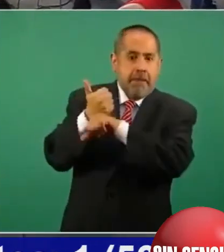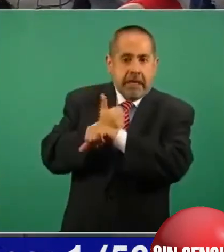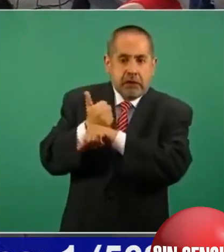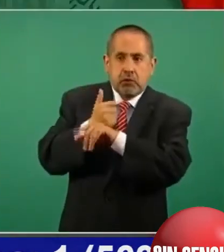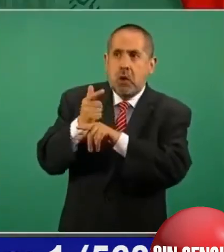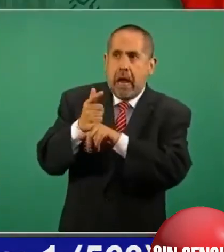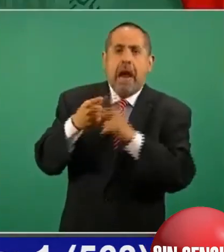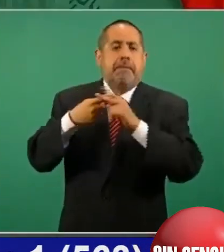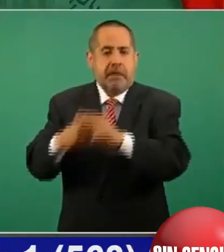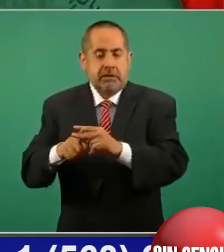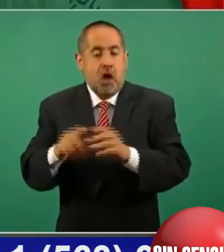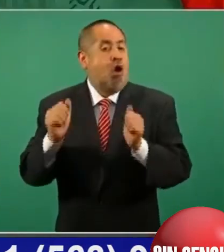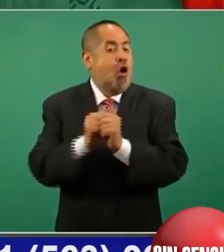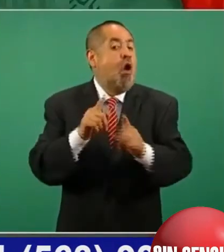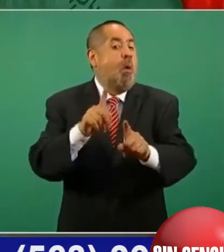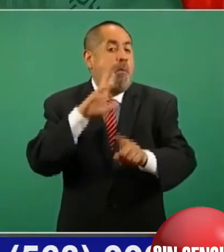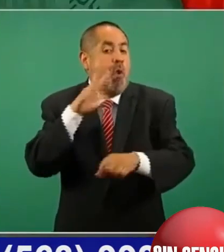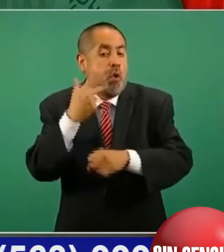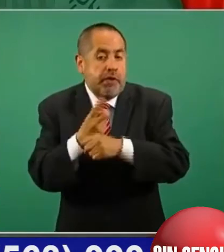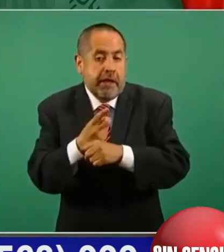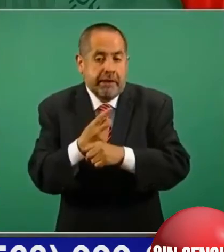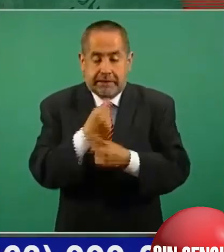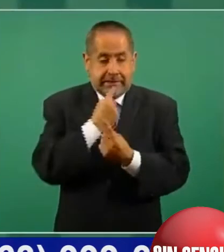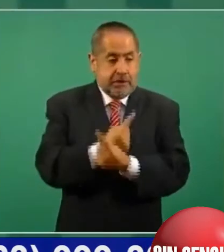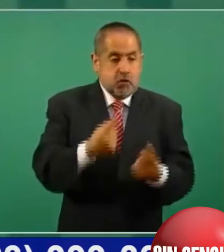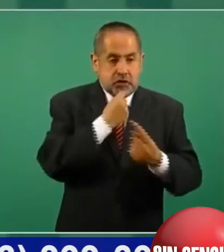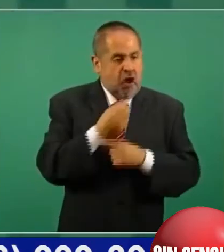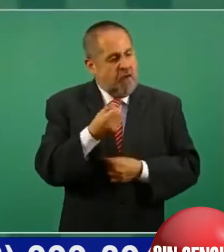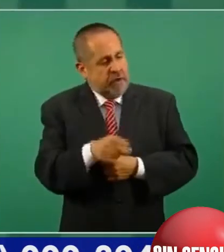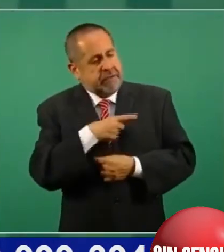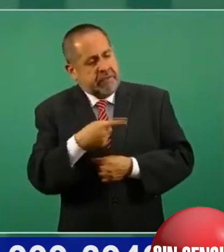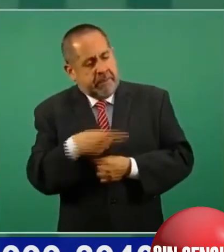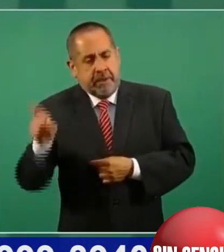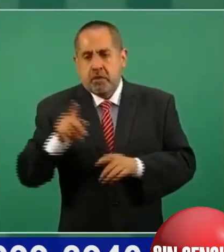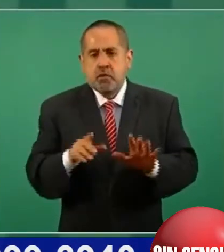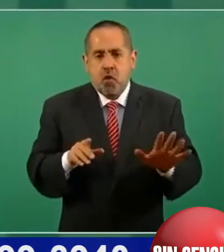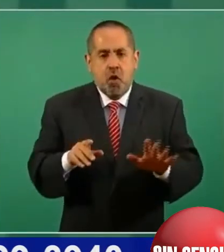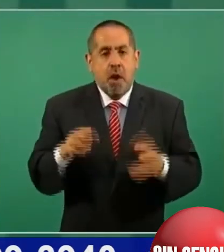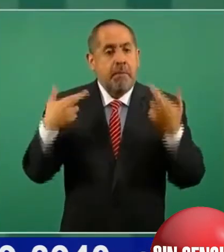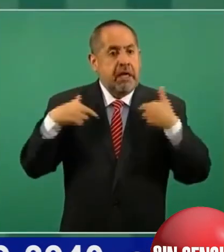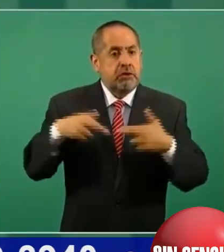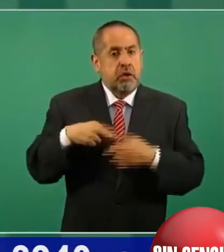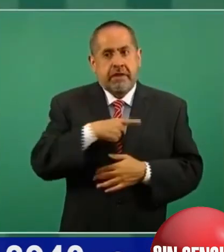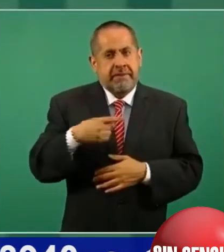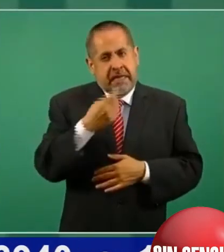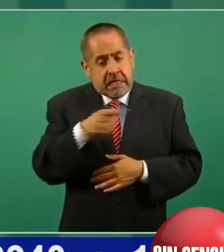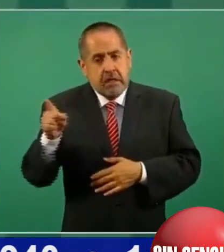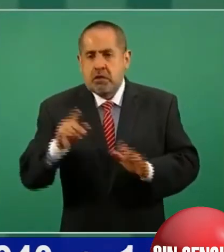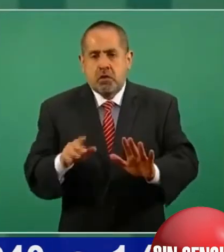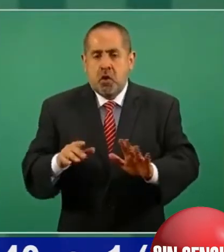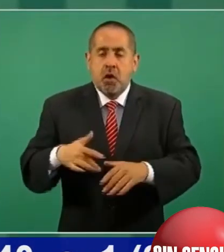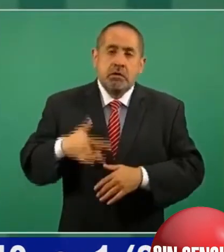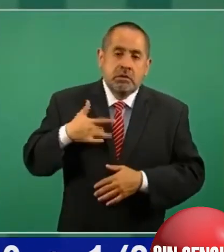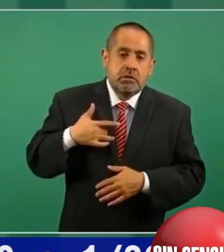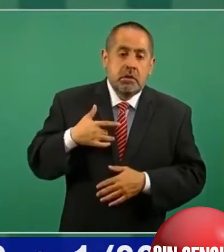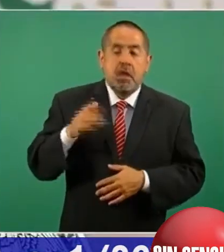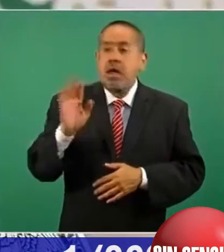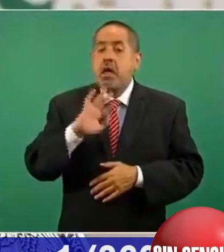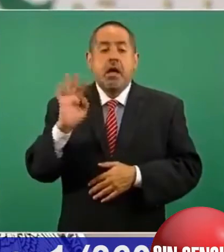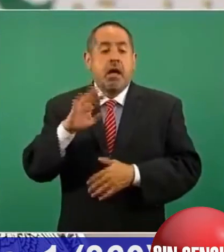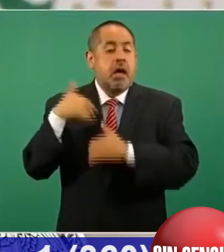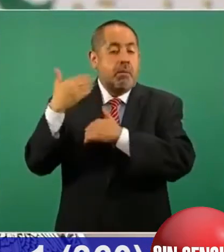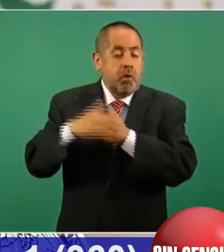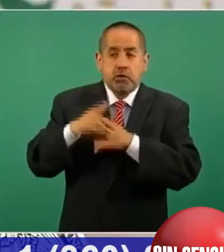voluntario tanto para niñas y niños como para maestras y maestros. En cuanto el semáforo pase